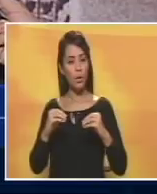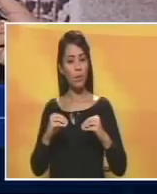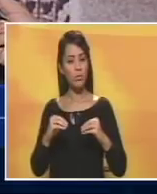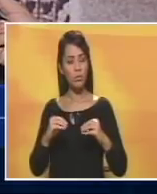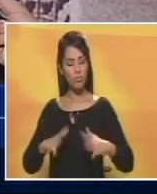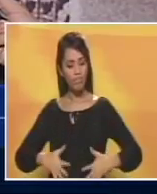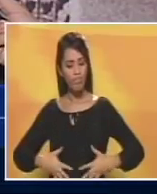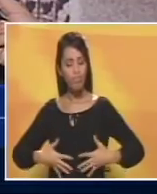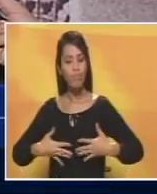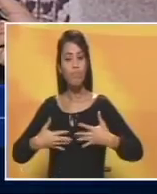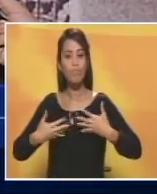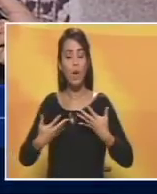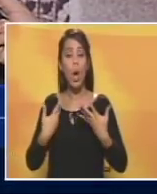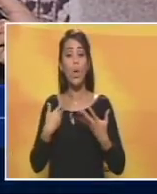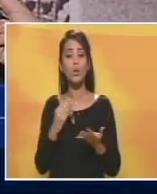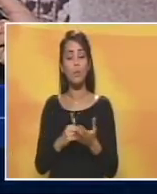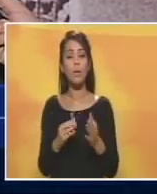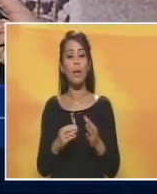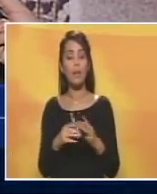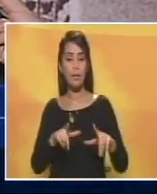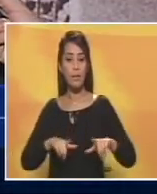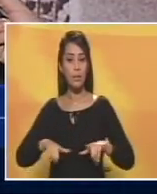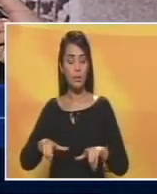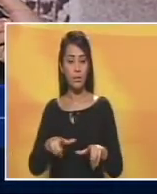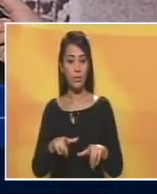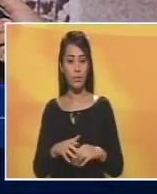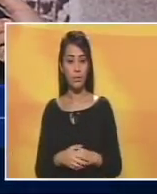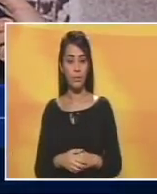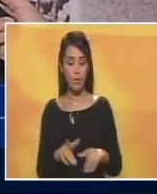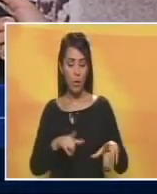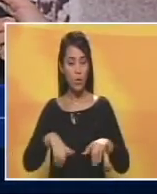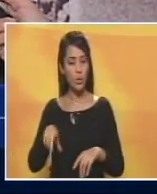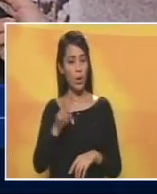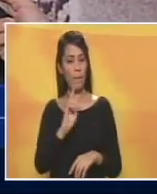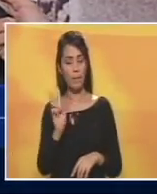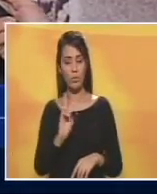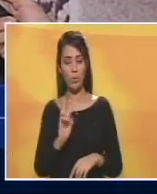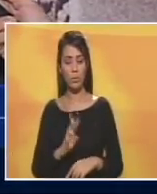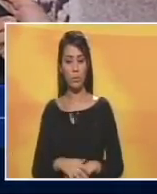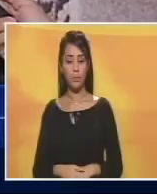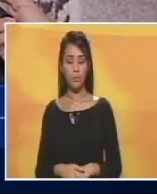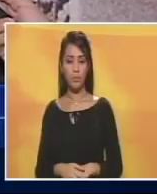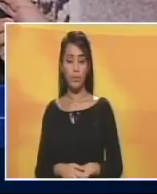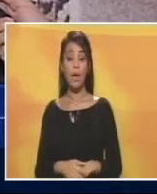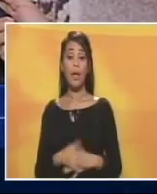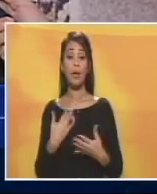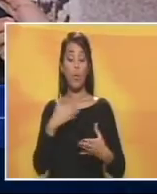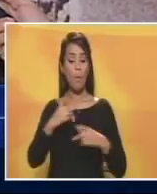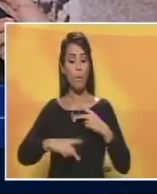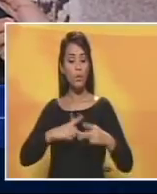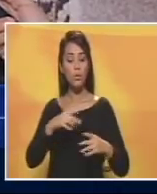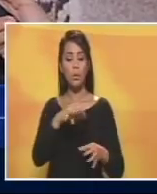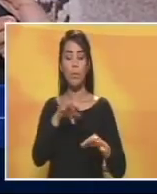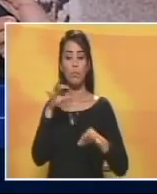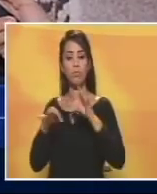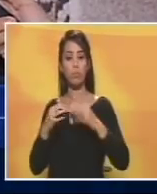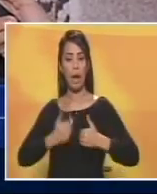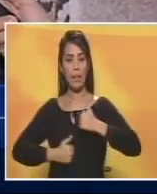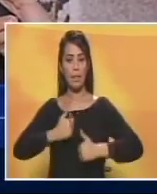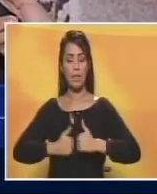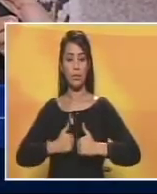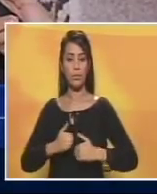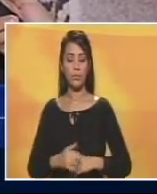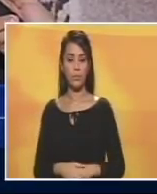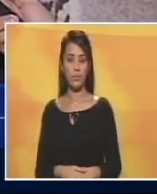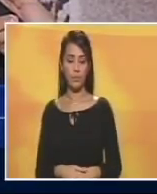levantemos el ánimo de los sectores populares venezolanos, de todos los sectores del país, en un proceso para que escojamos el candidato de